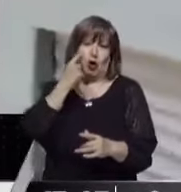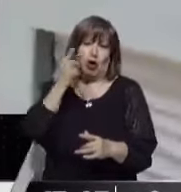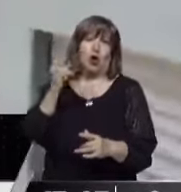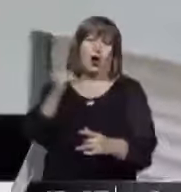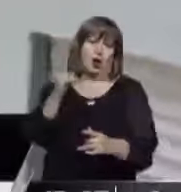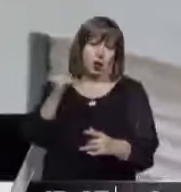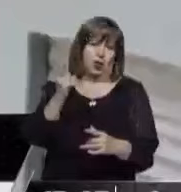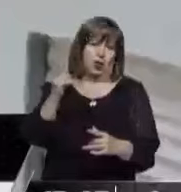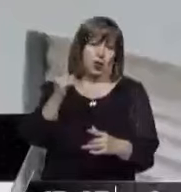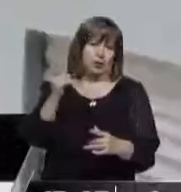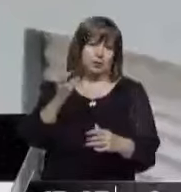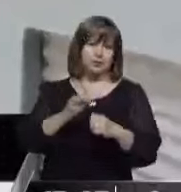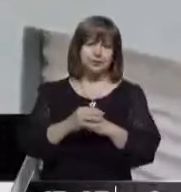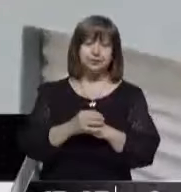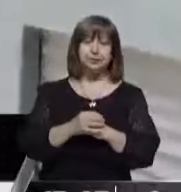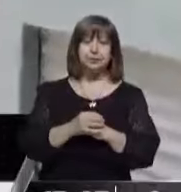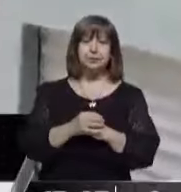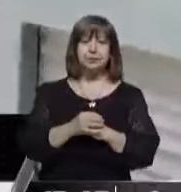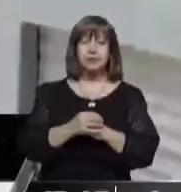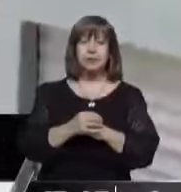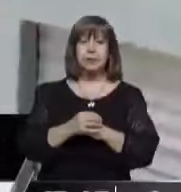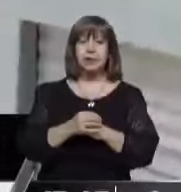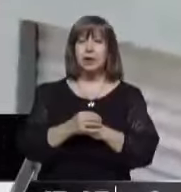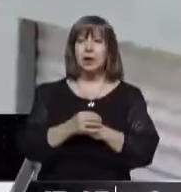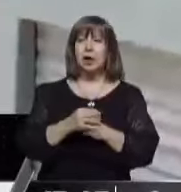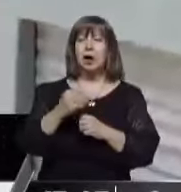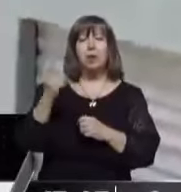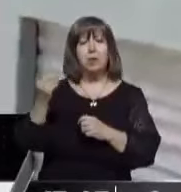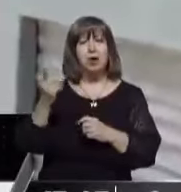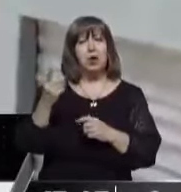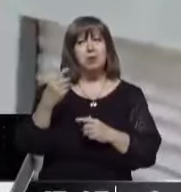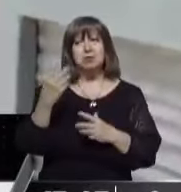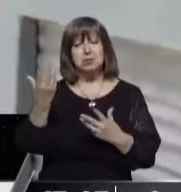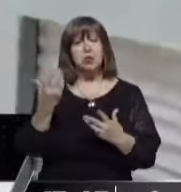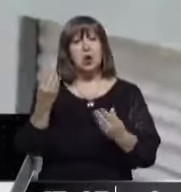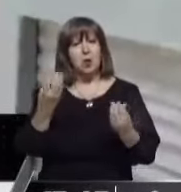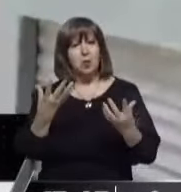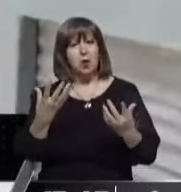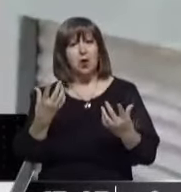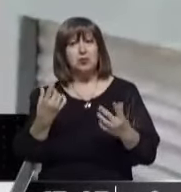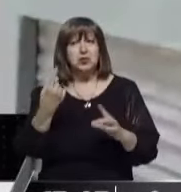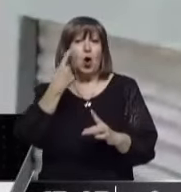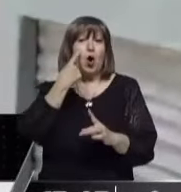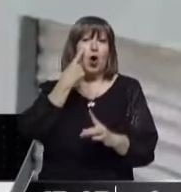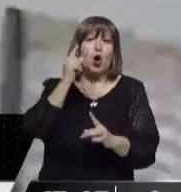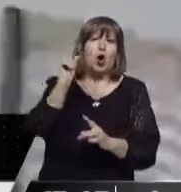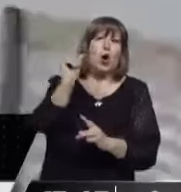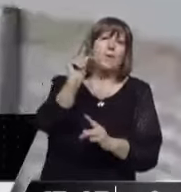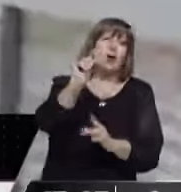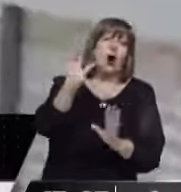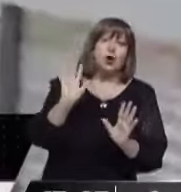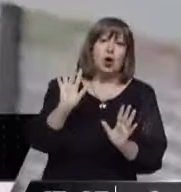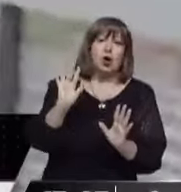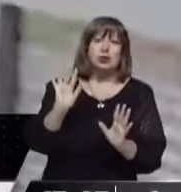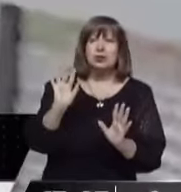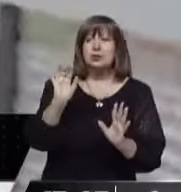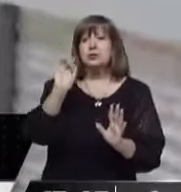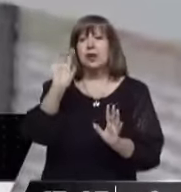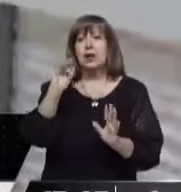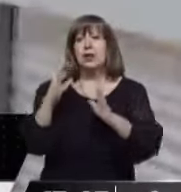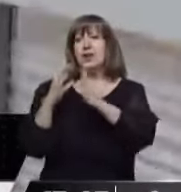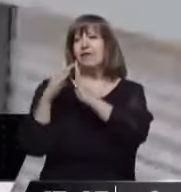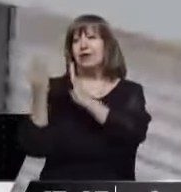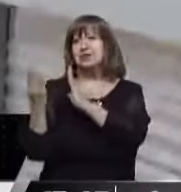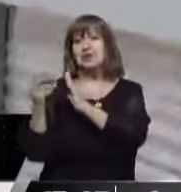pero nada era buena la relación de ustedes los vecinos con ellos no no lo conocíamos mucho eh